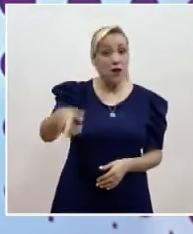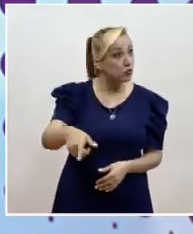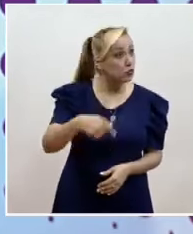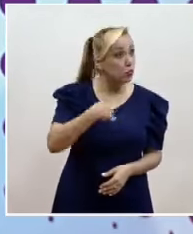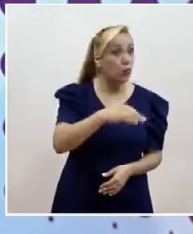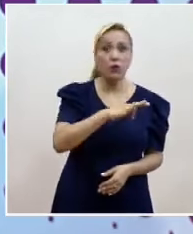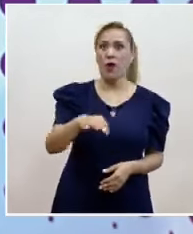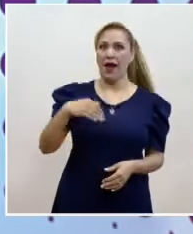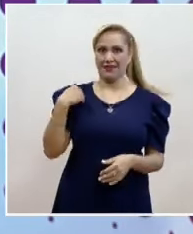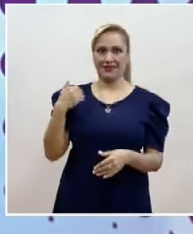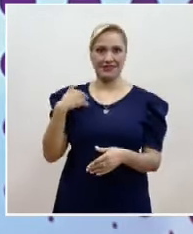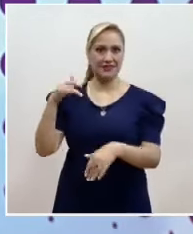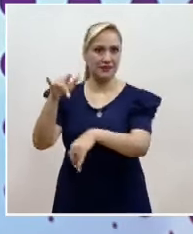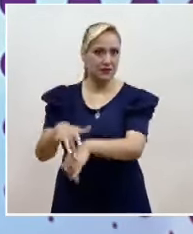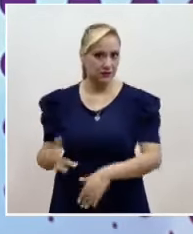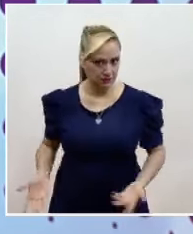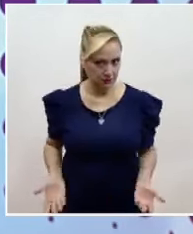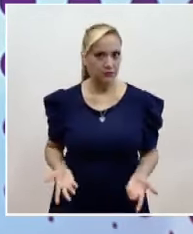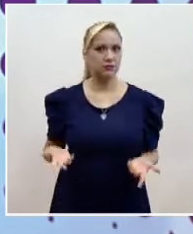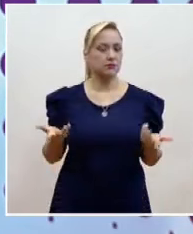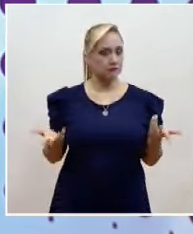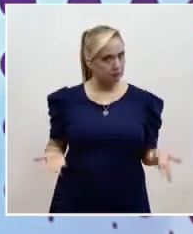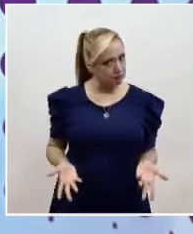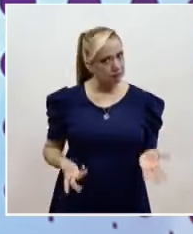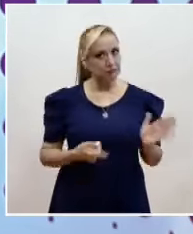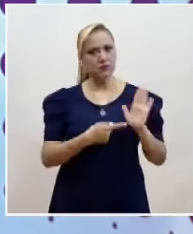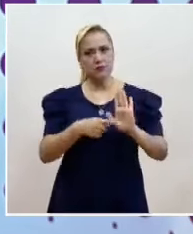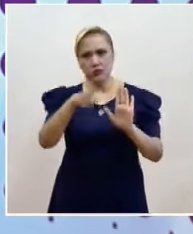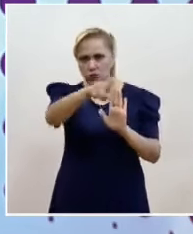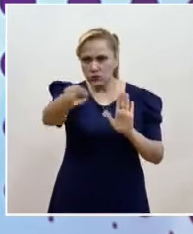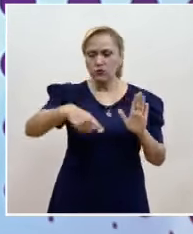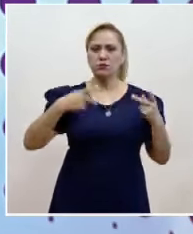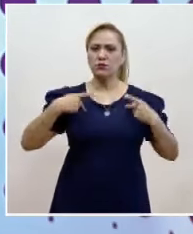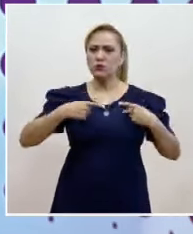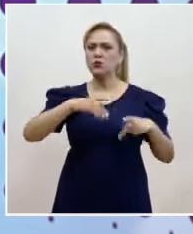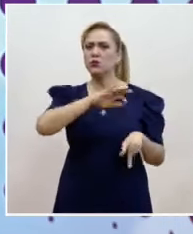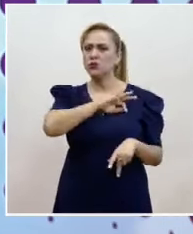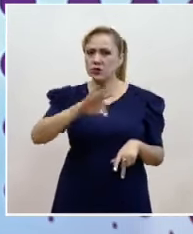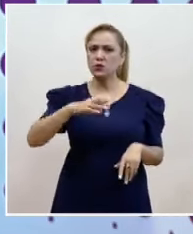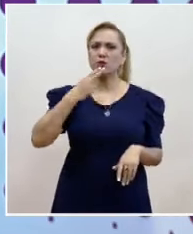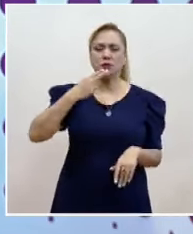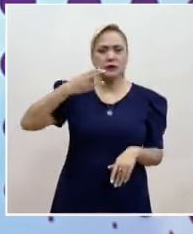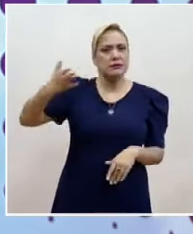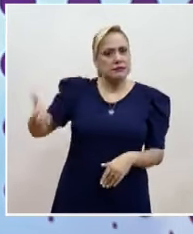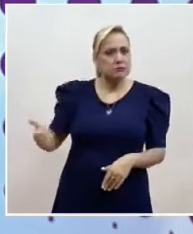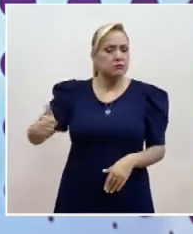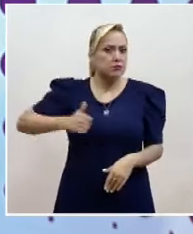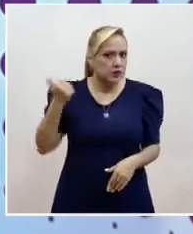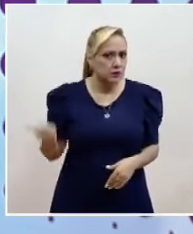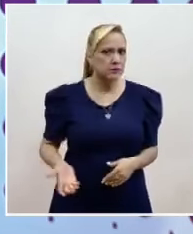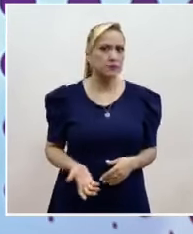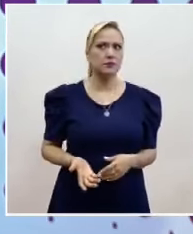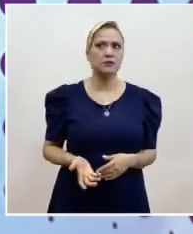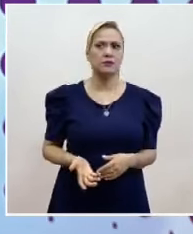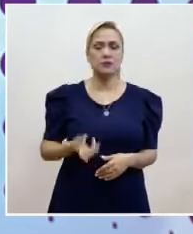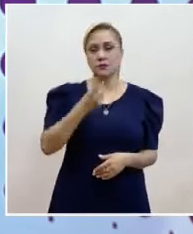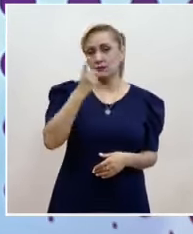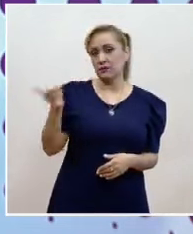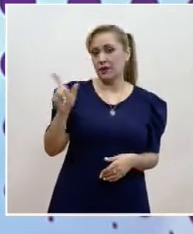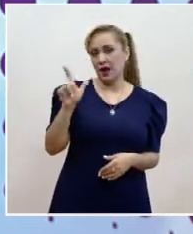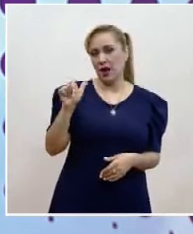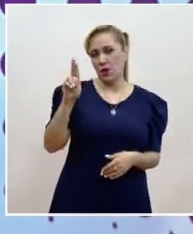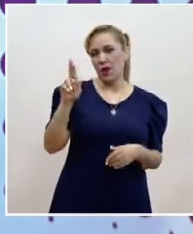muy reducido. ¿Cómo hacer ver que la ciudadanía tendría pues al alcance esas posibilidades? En algo que decía Laura,